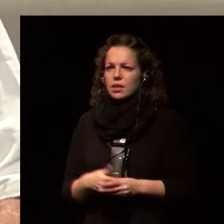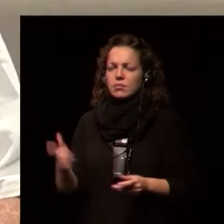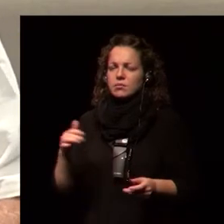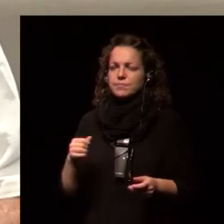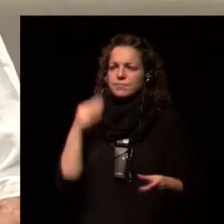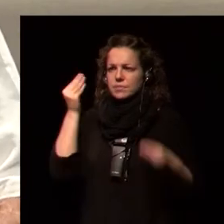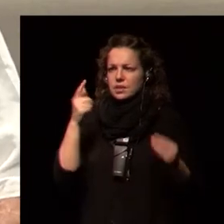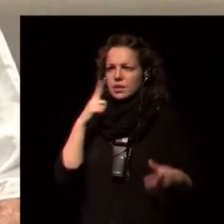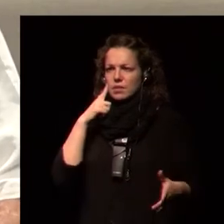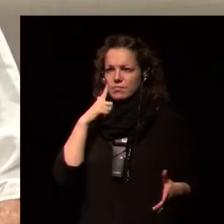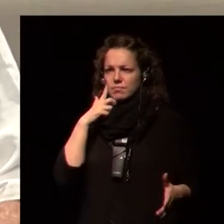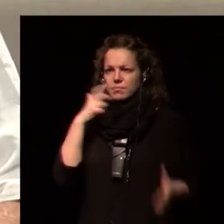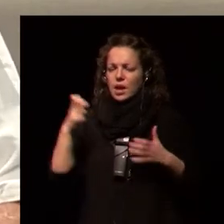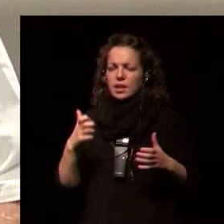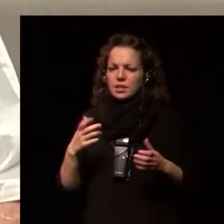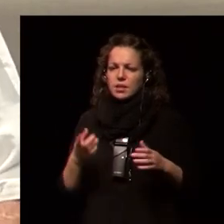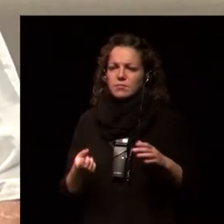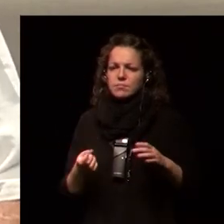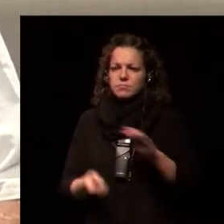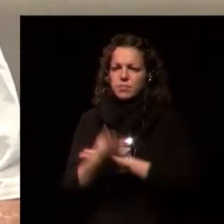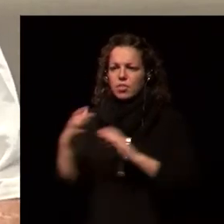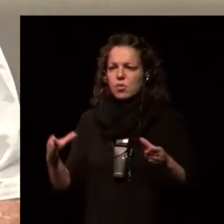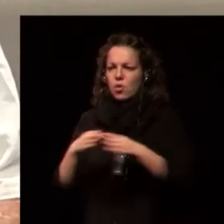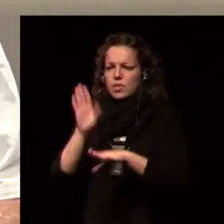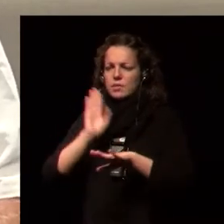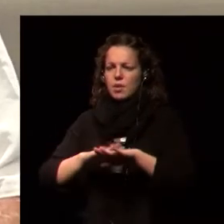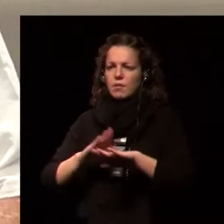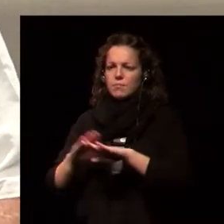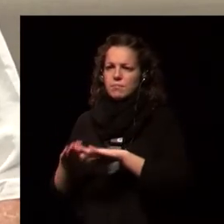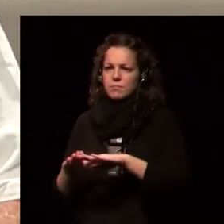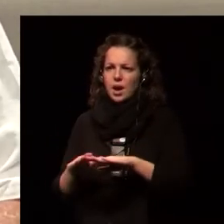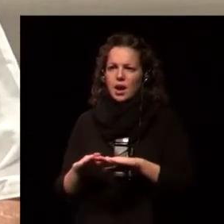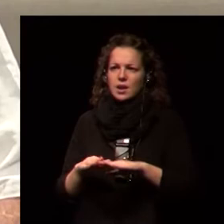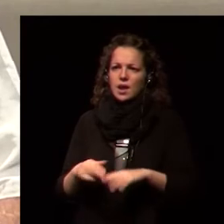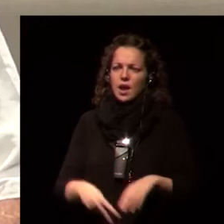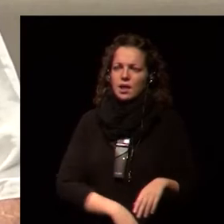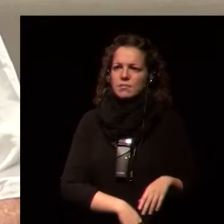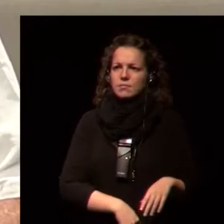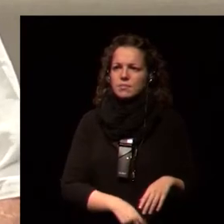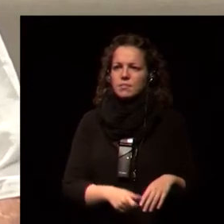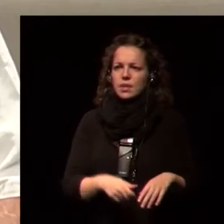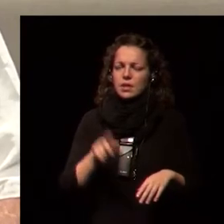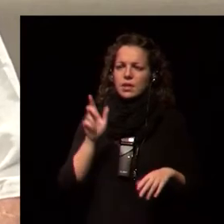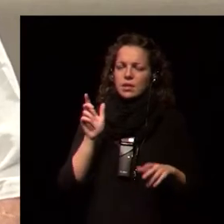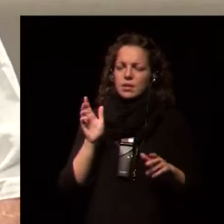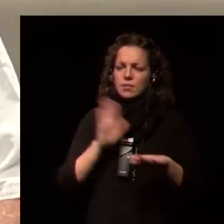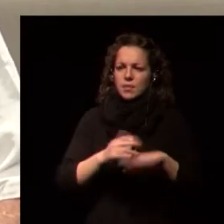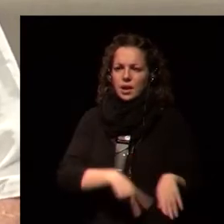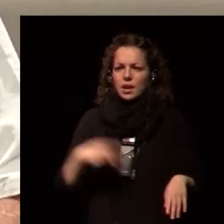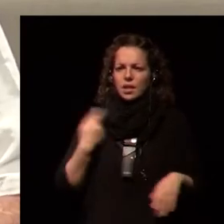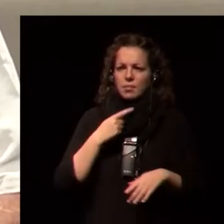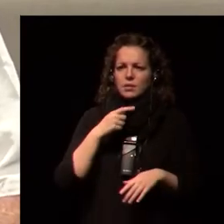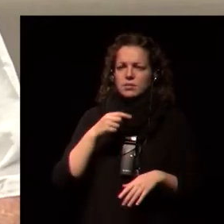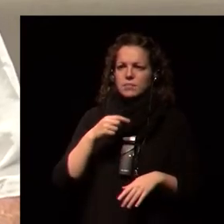arte de creación colectiva para poder derrocar los regímenes fascistas. Y algunos amigos pagaron